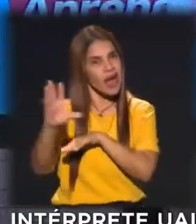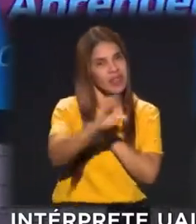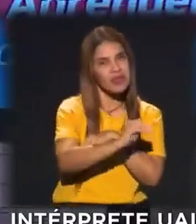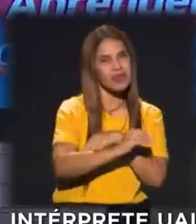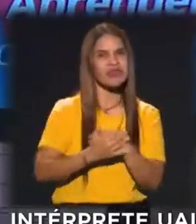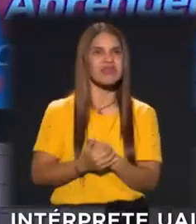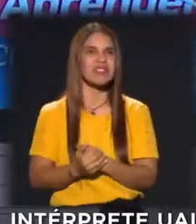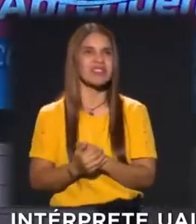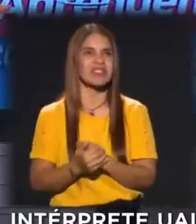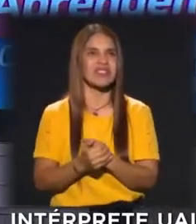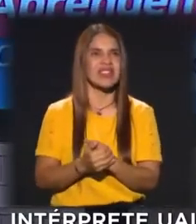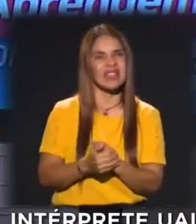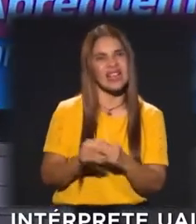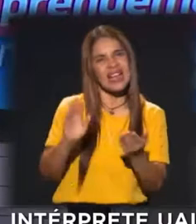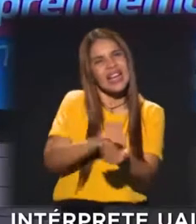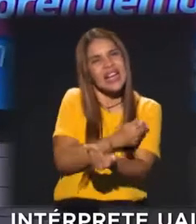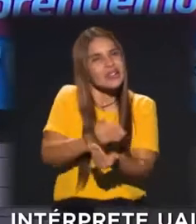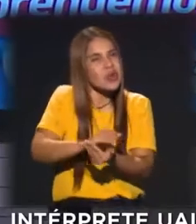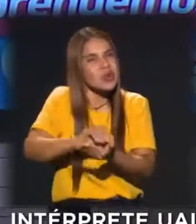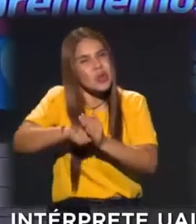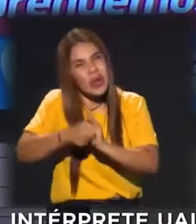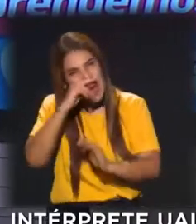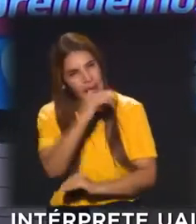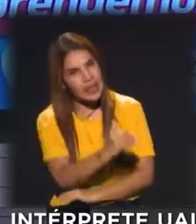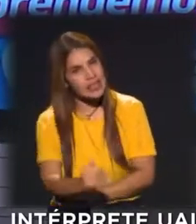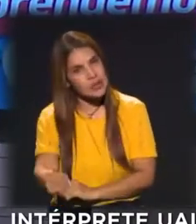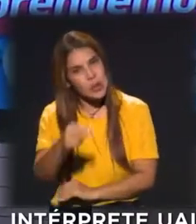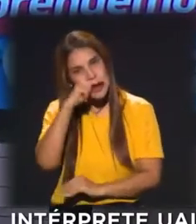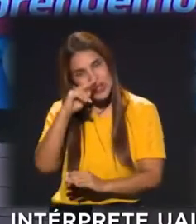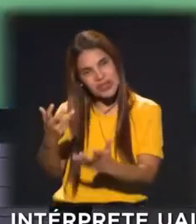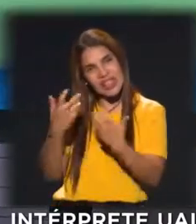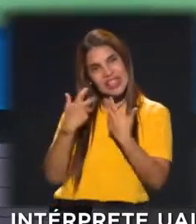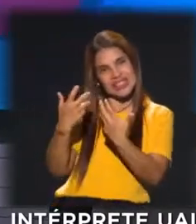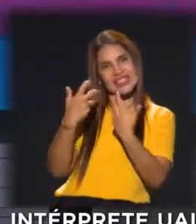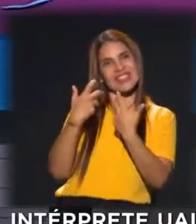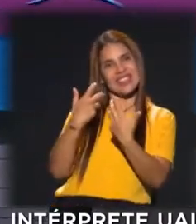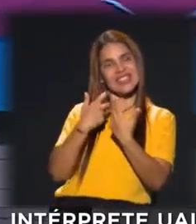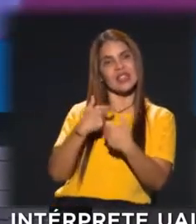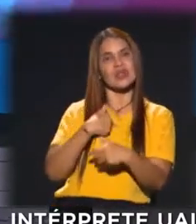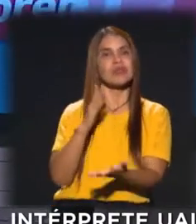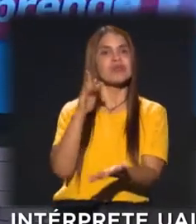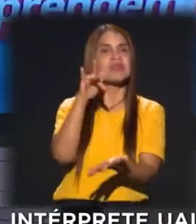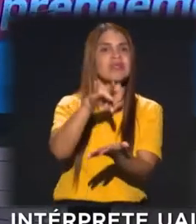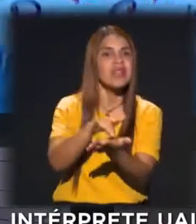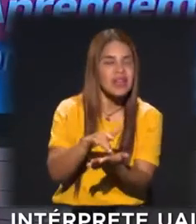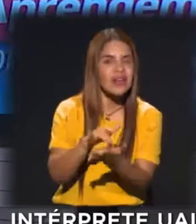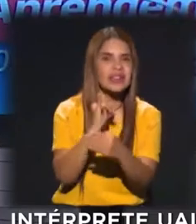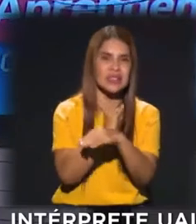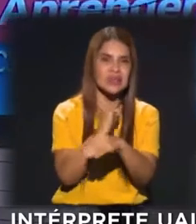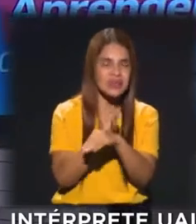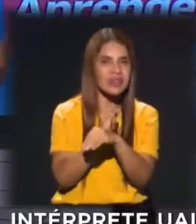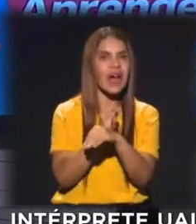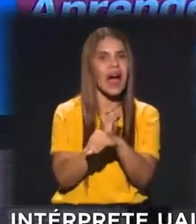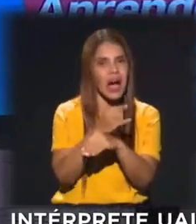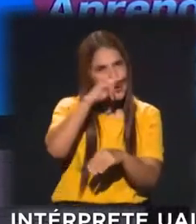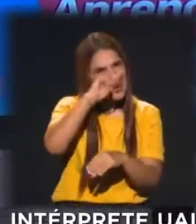ahí desempolven todas esas canciones tradicionales. Los niños nos enseñan. Uno llega a una institución y ellos le cantan